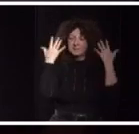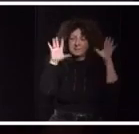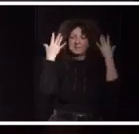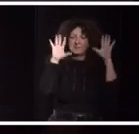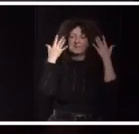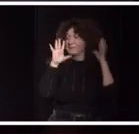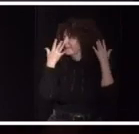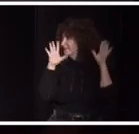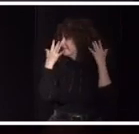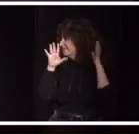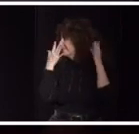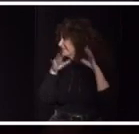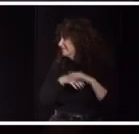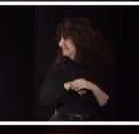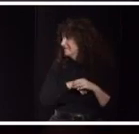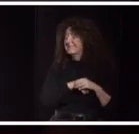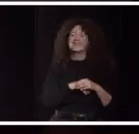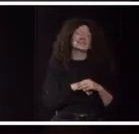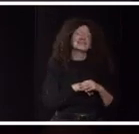Muchas gracias, Pablo.